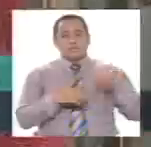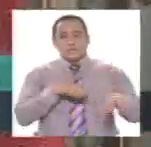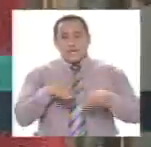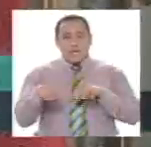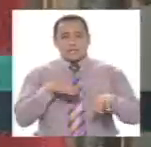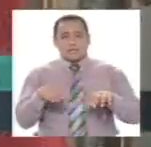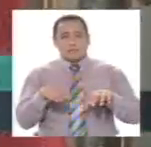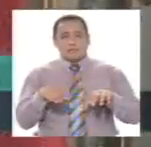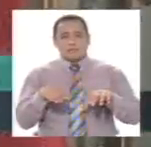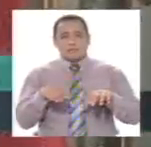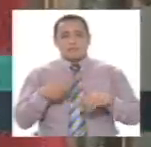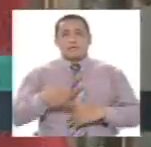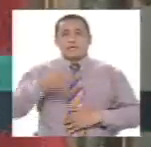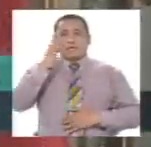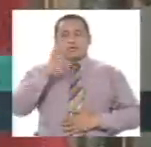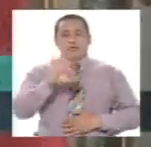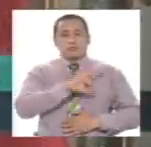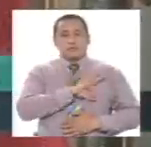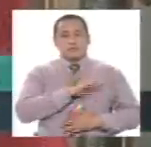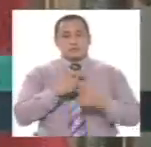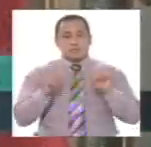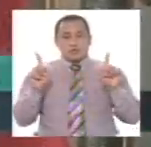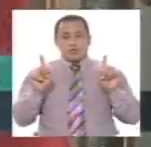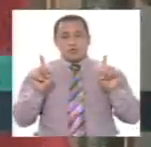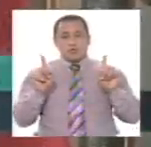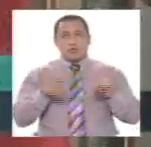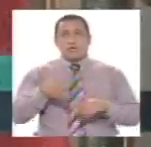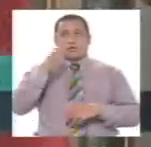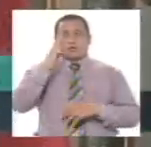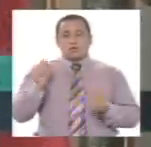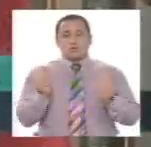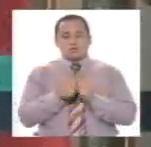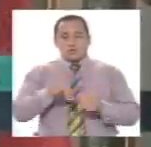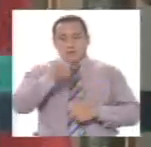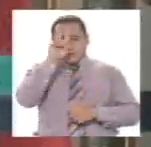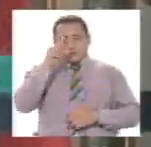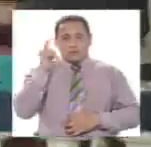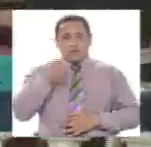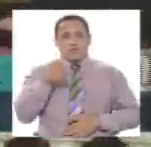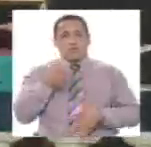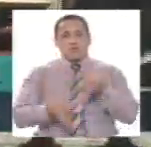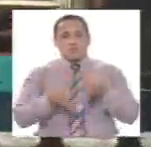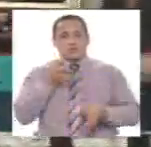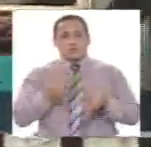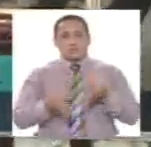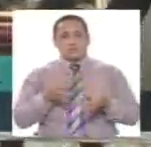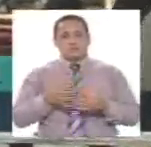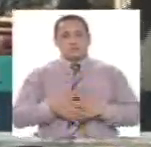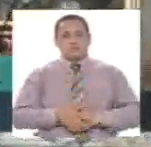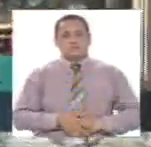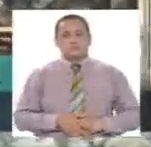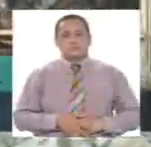así lo hiciereis, que Dios os premie, si no, que Él y la patria os lo demanden.